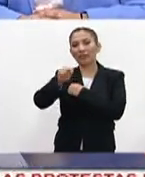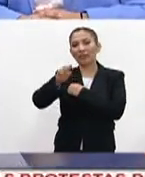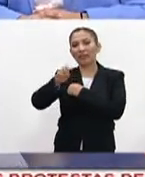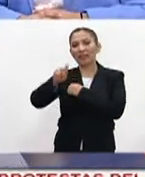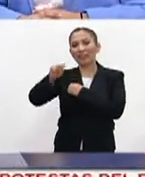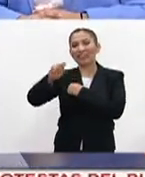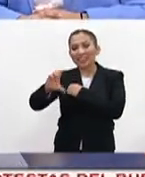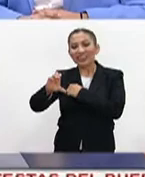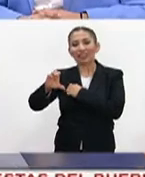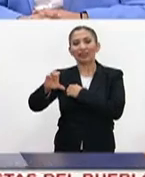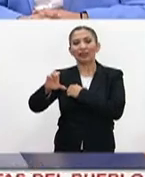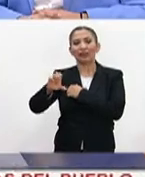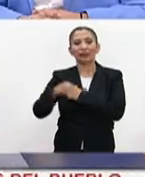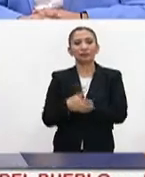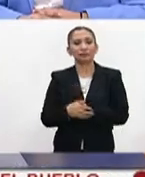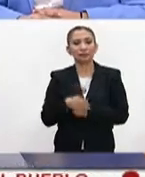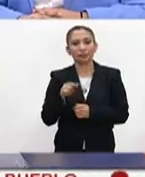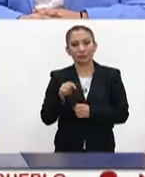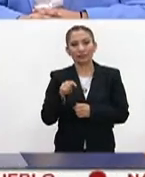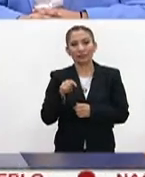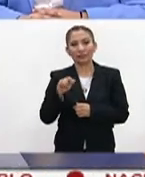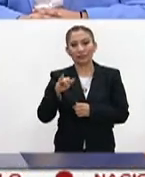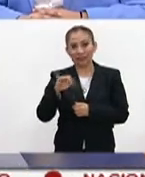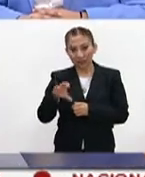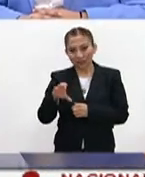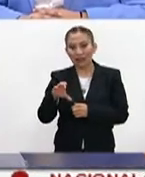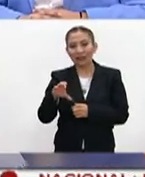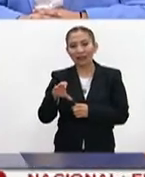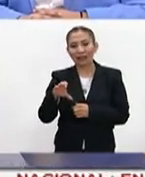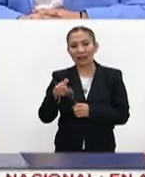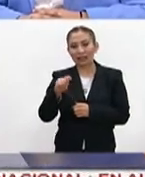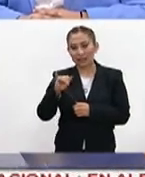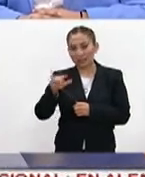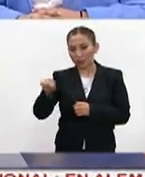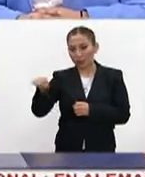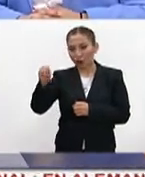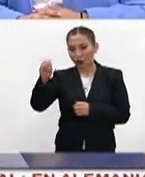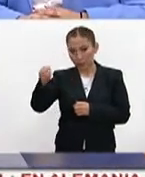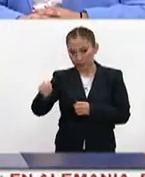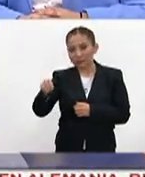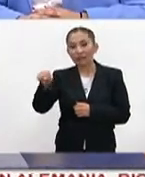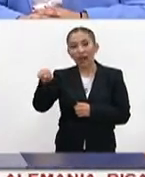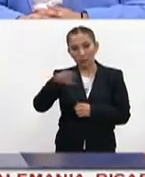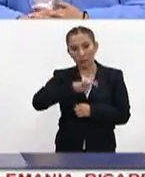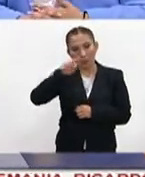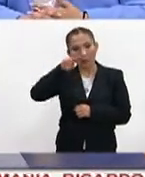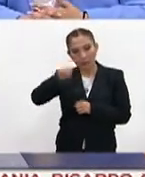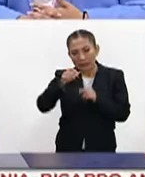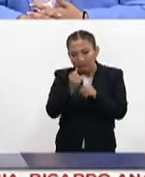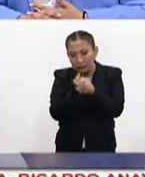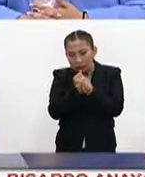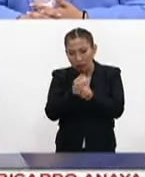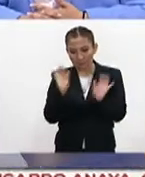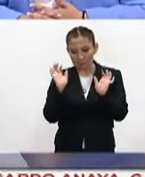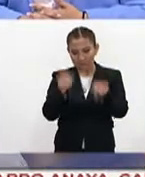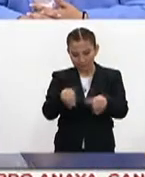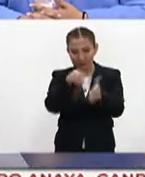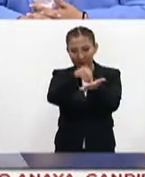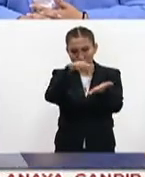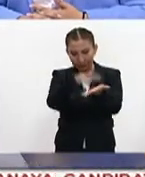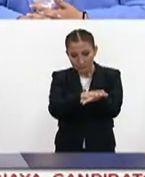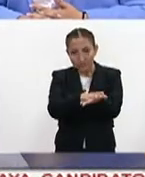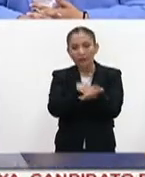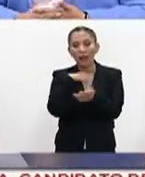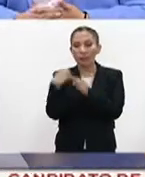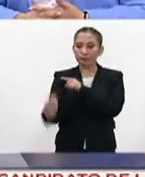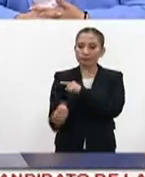www.afavordetic.com. A favor de ti. Busca en internet a favor de TIC. Y entonces ahí puedes recibir, te inscribes, ¿cuánto